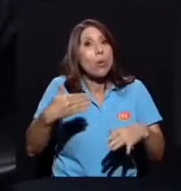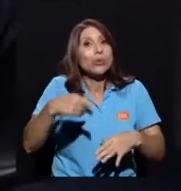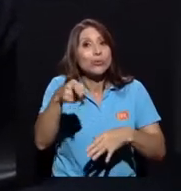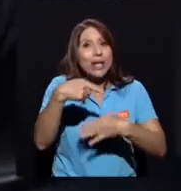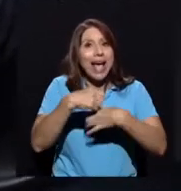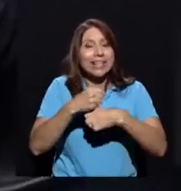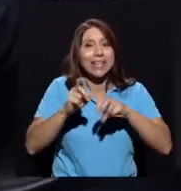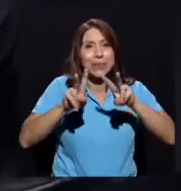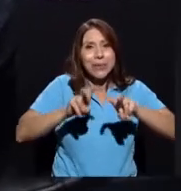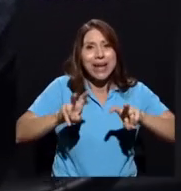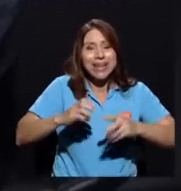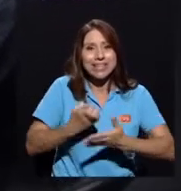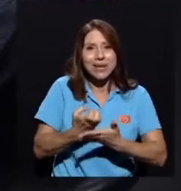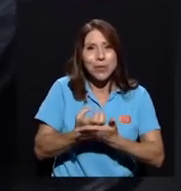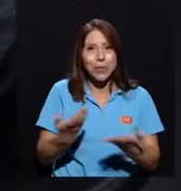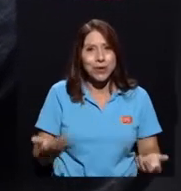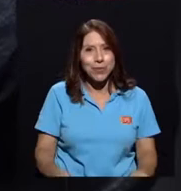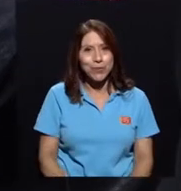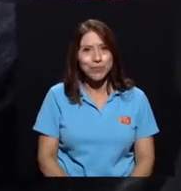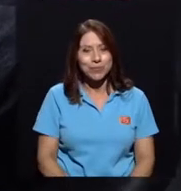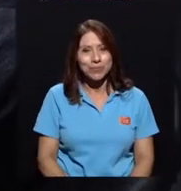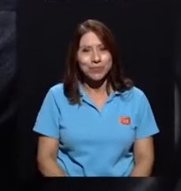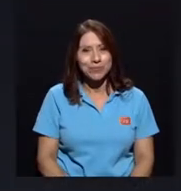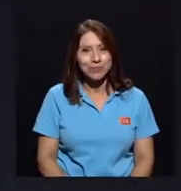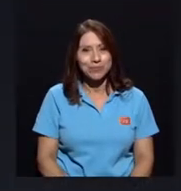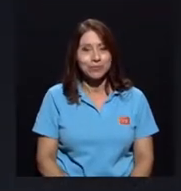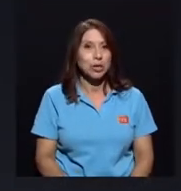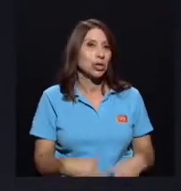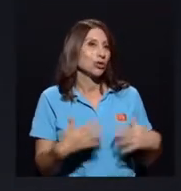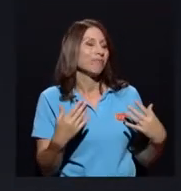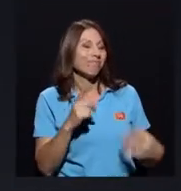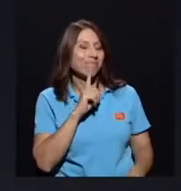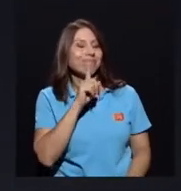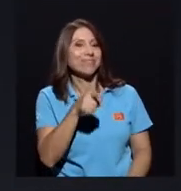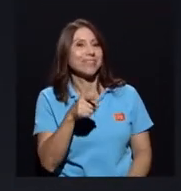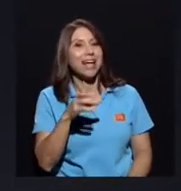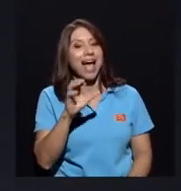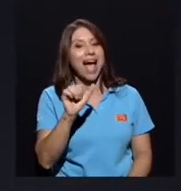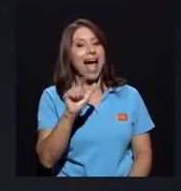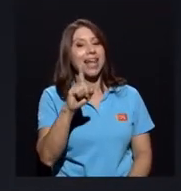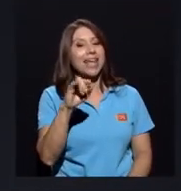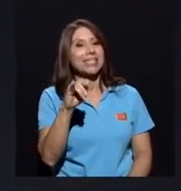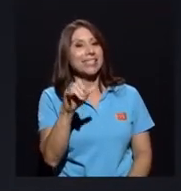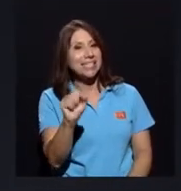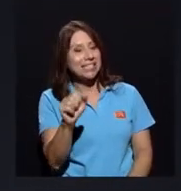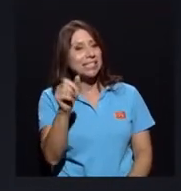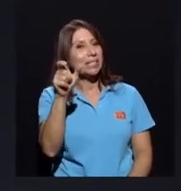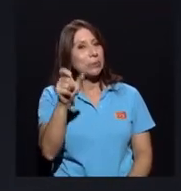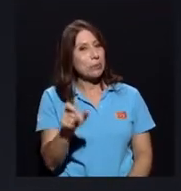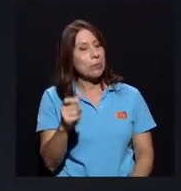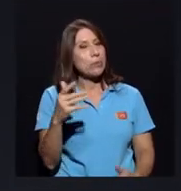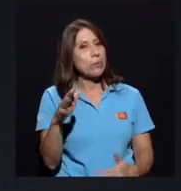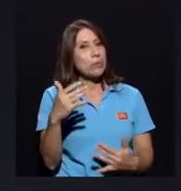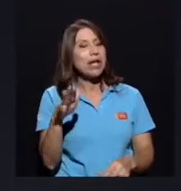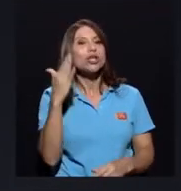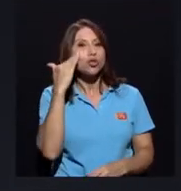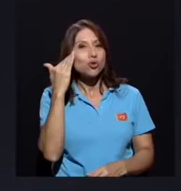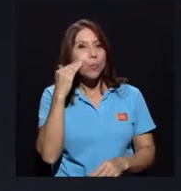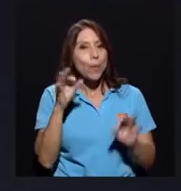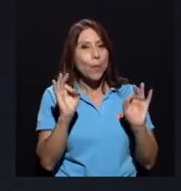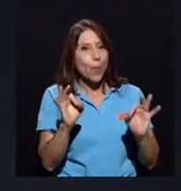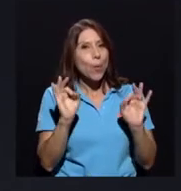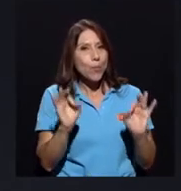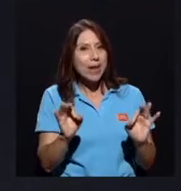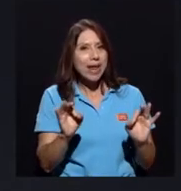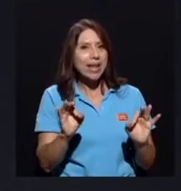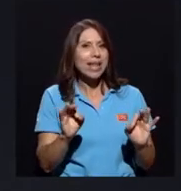económico no alexis supo muy bien lo que era